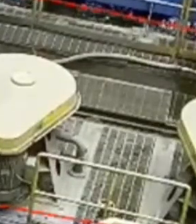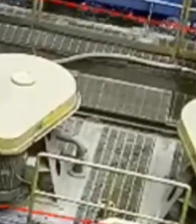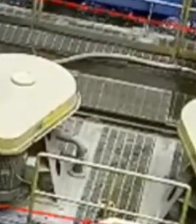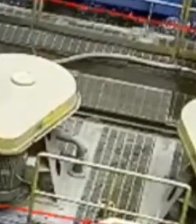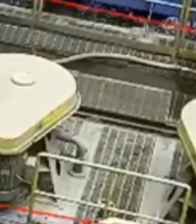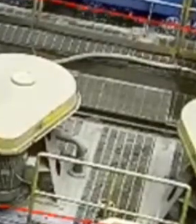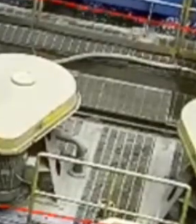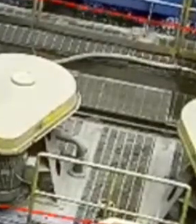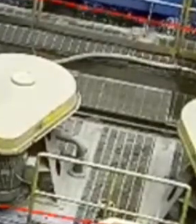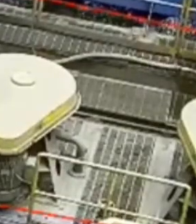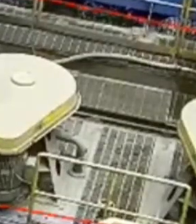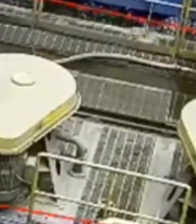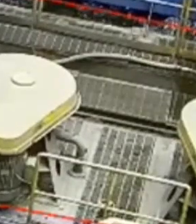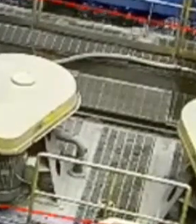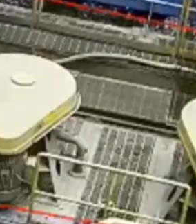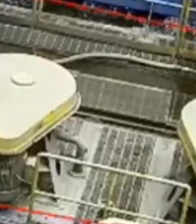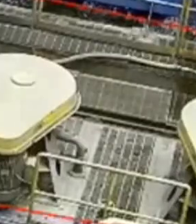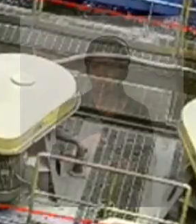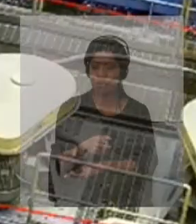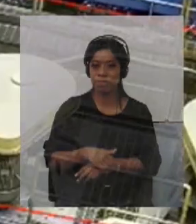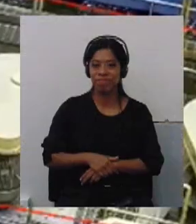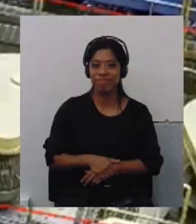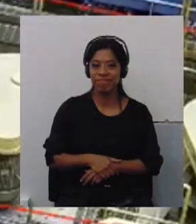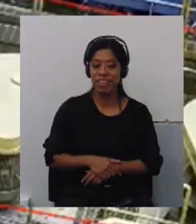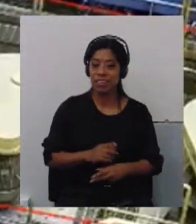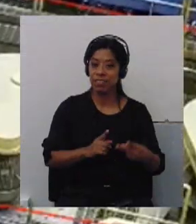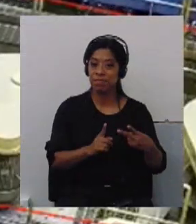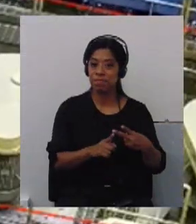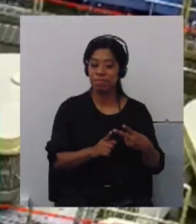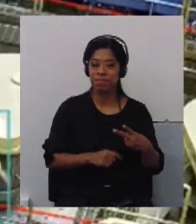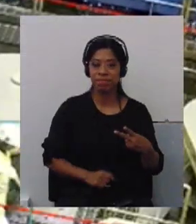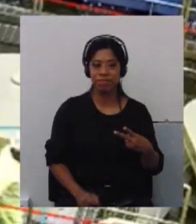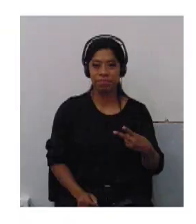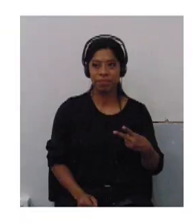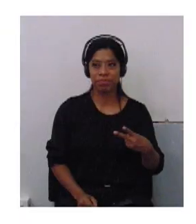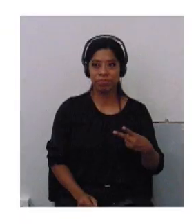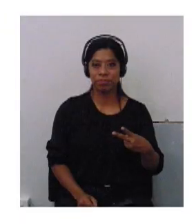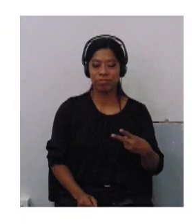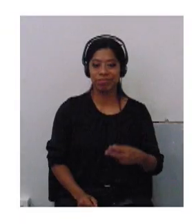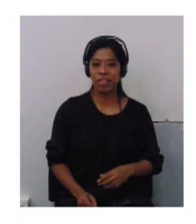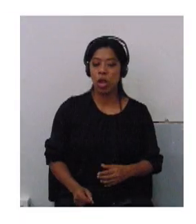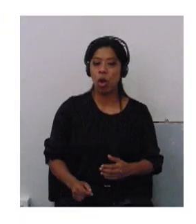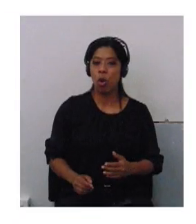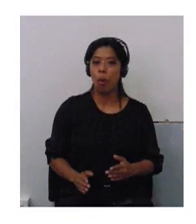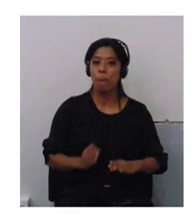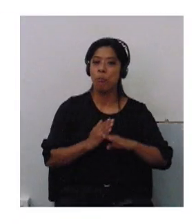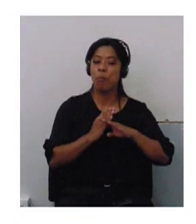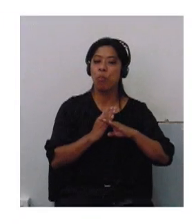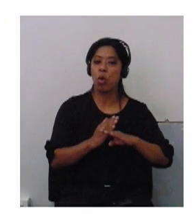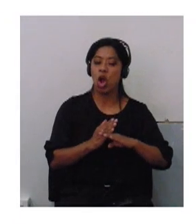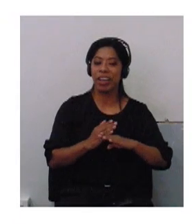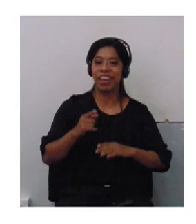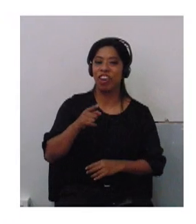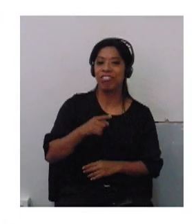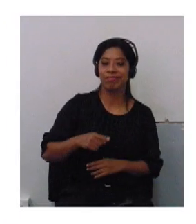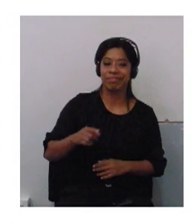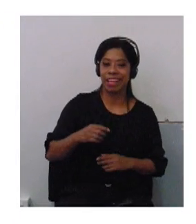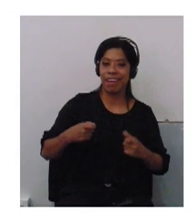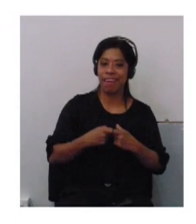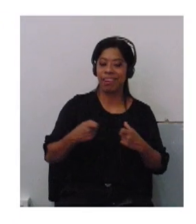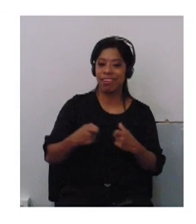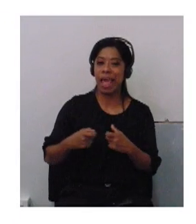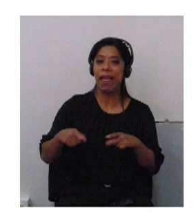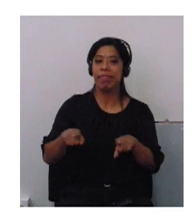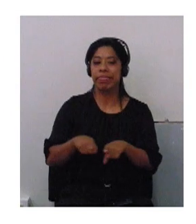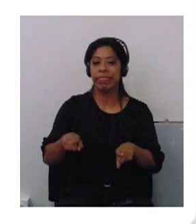ingreso a zonas restringidas. La segunda, un bloqueo digital inteligente de energía,